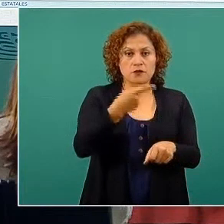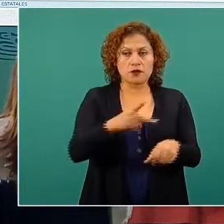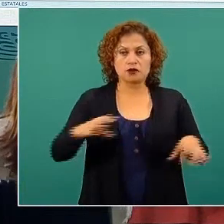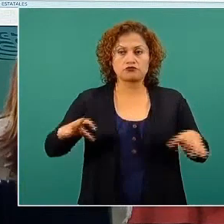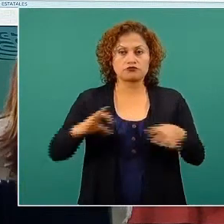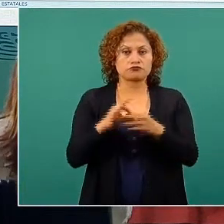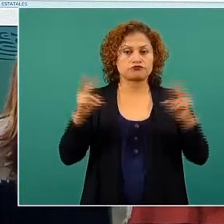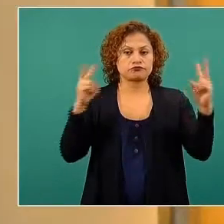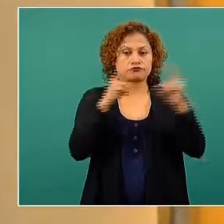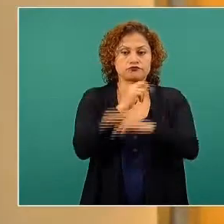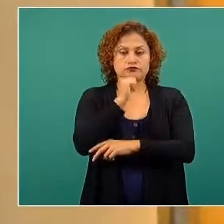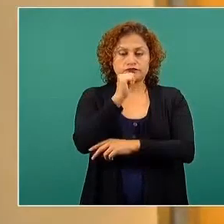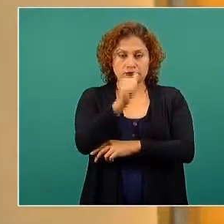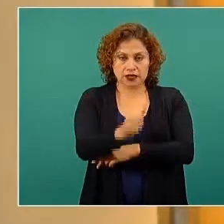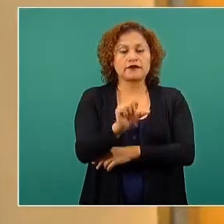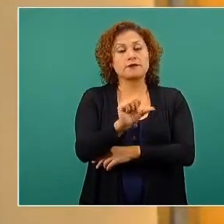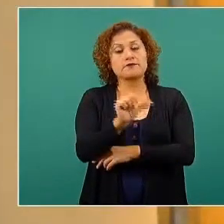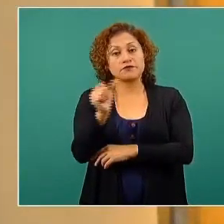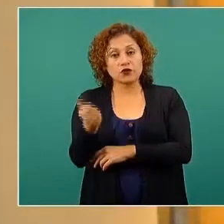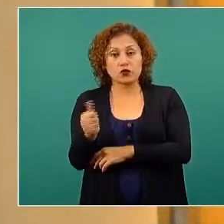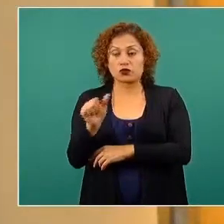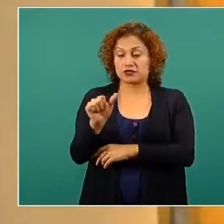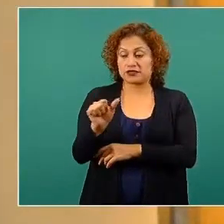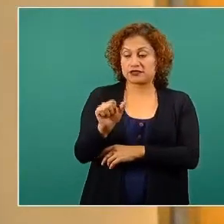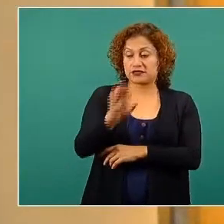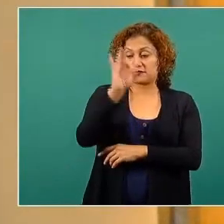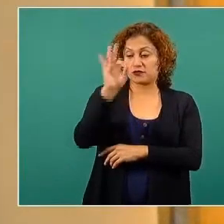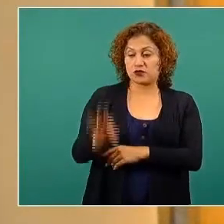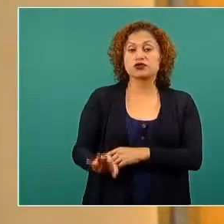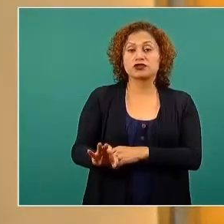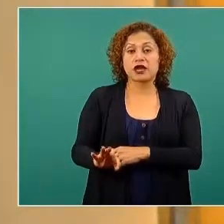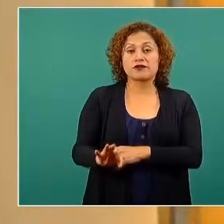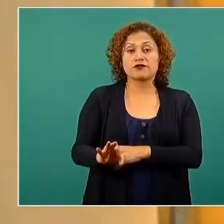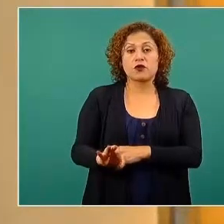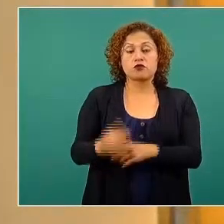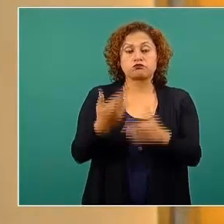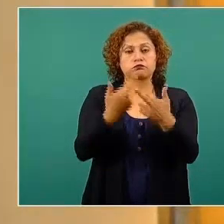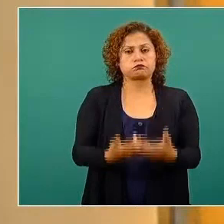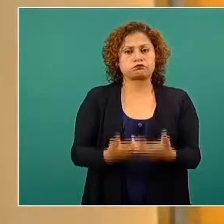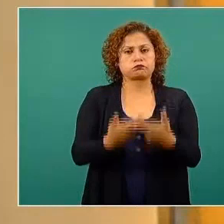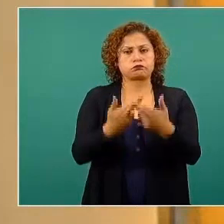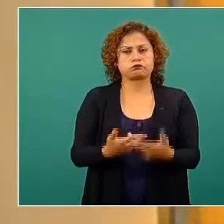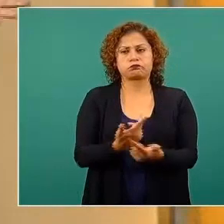el 16% de camas están ocupadas de las camas que tienen un